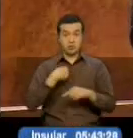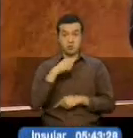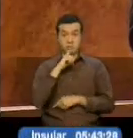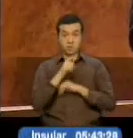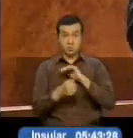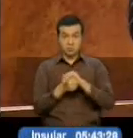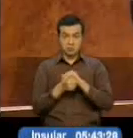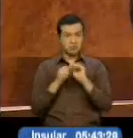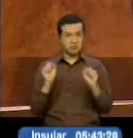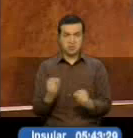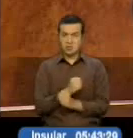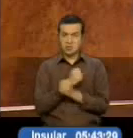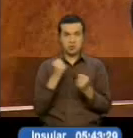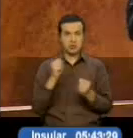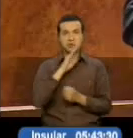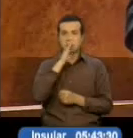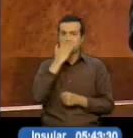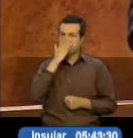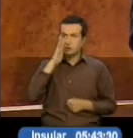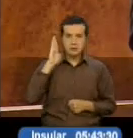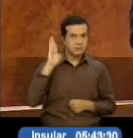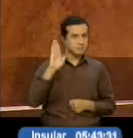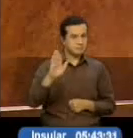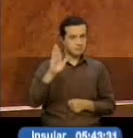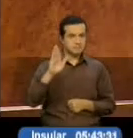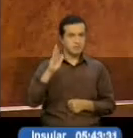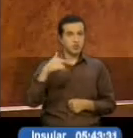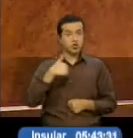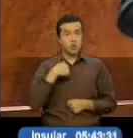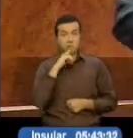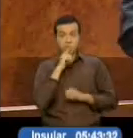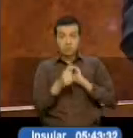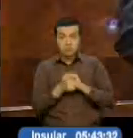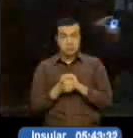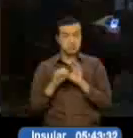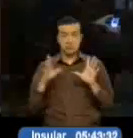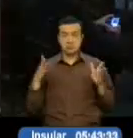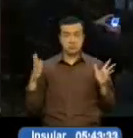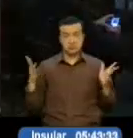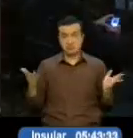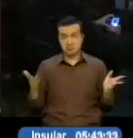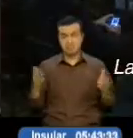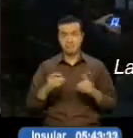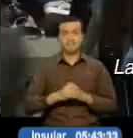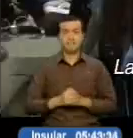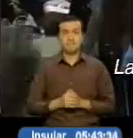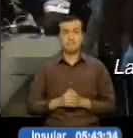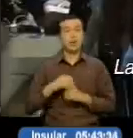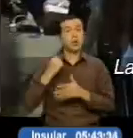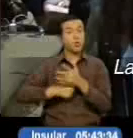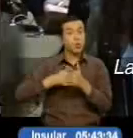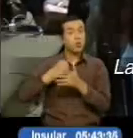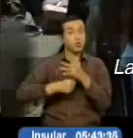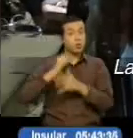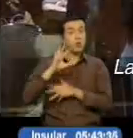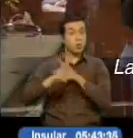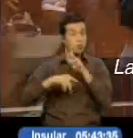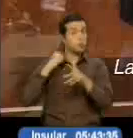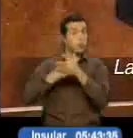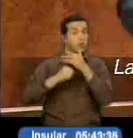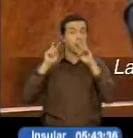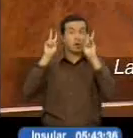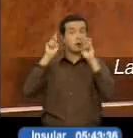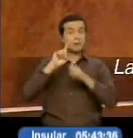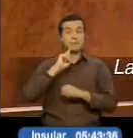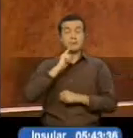ocultar, siempre doy la cara, yo no me escondo en ningún lado. La lucha contra la corrupción es un tema